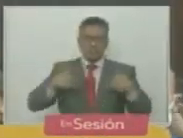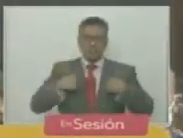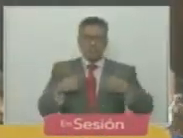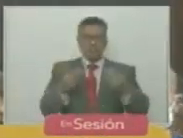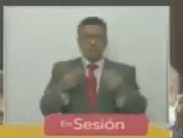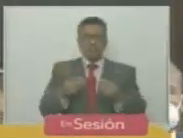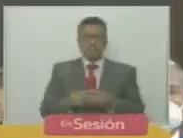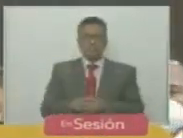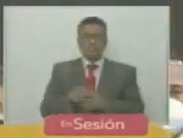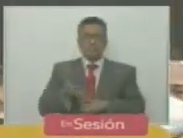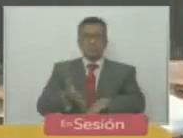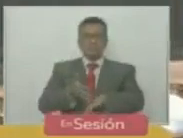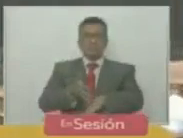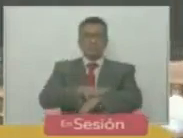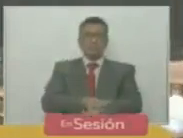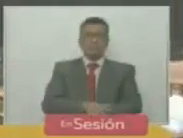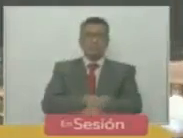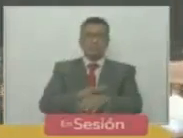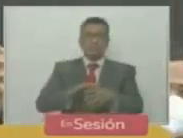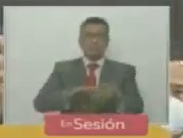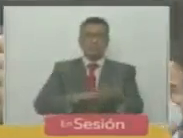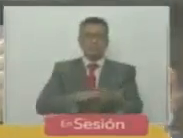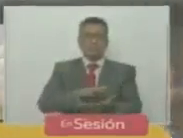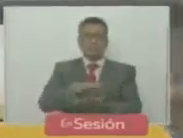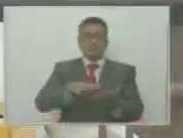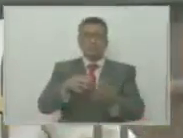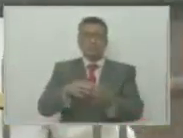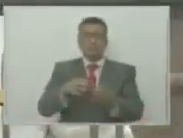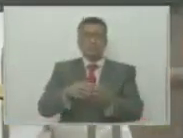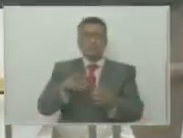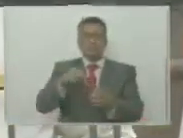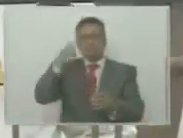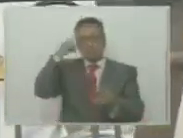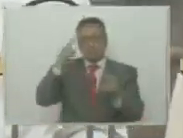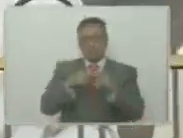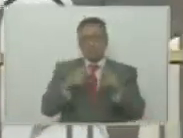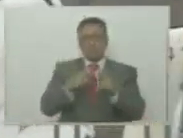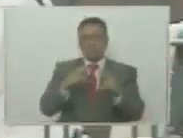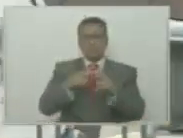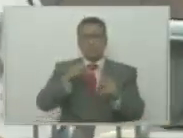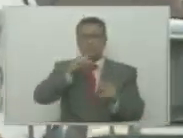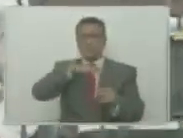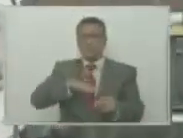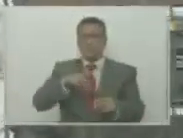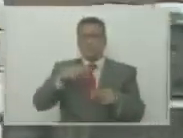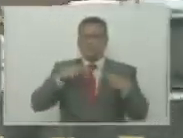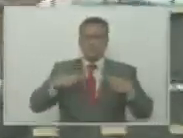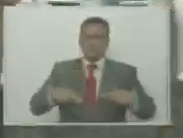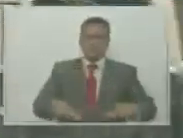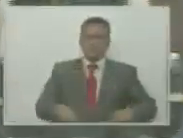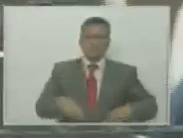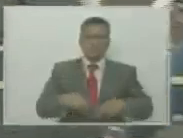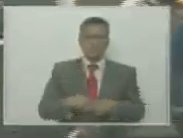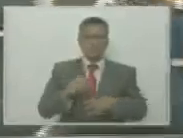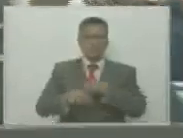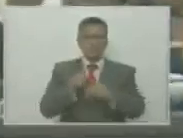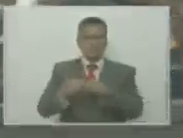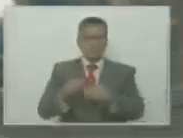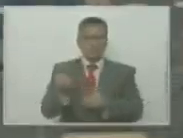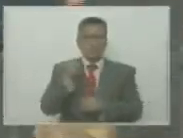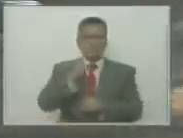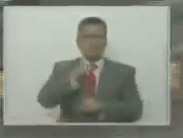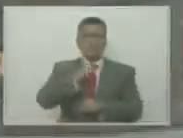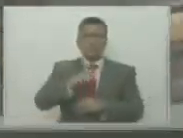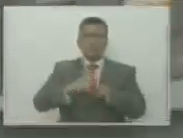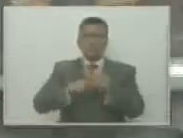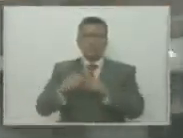las peores calamidades y que no se conoce en la historia de la humanidad un hecho tan sangriento como